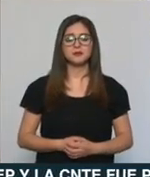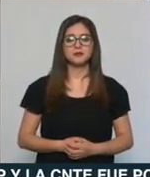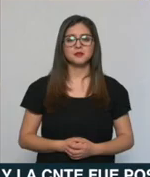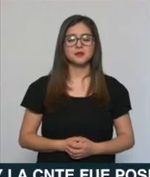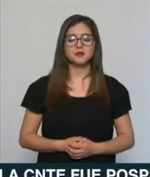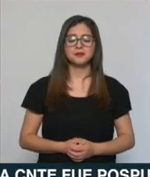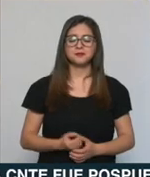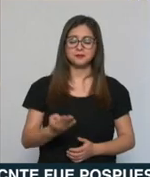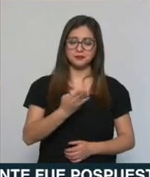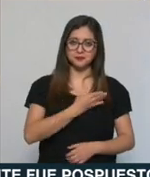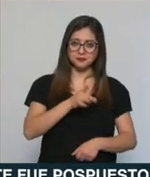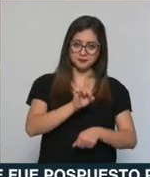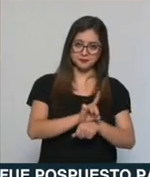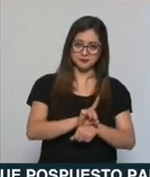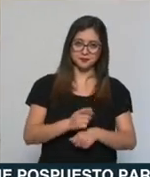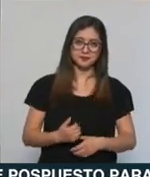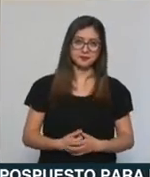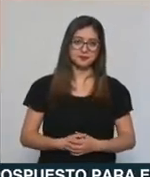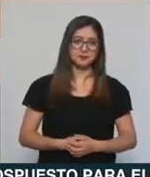Buenos días.